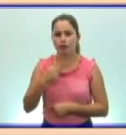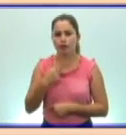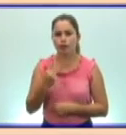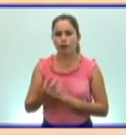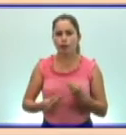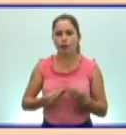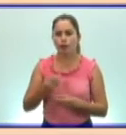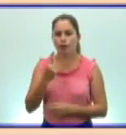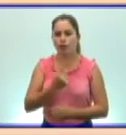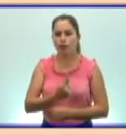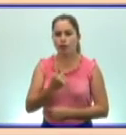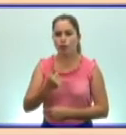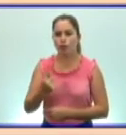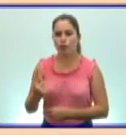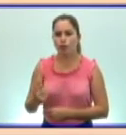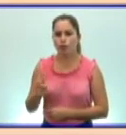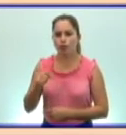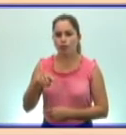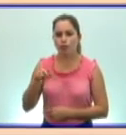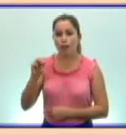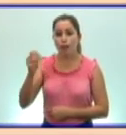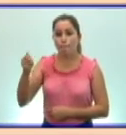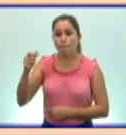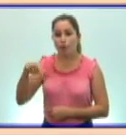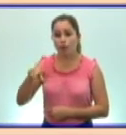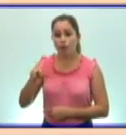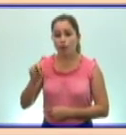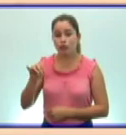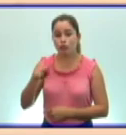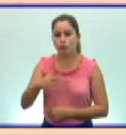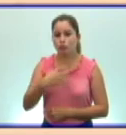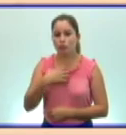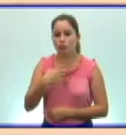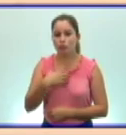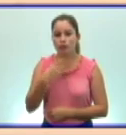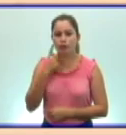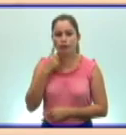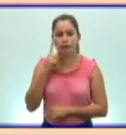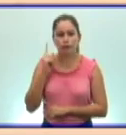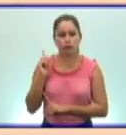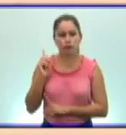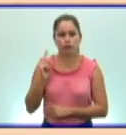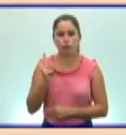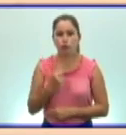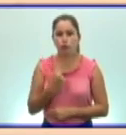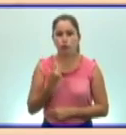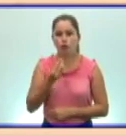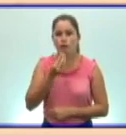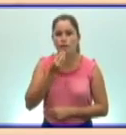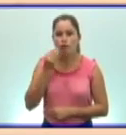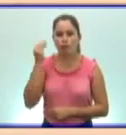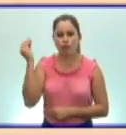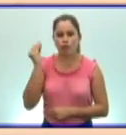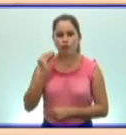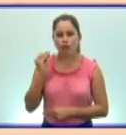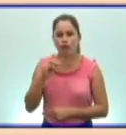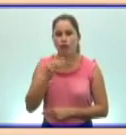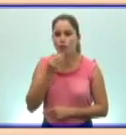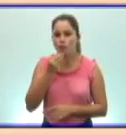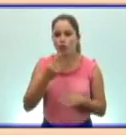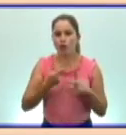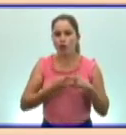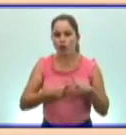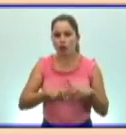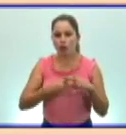cada una de estas magnitudes, pues yo podría tener lo siguiente. Pues nosotros podemos saber que podríamos calcular la